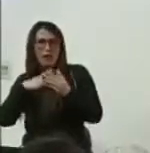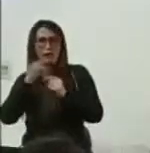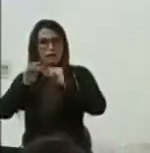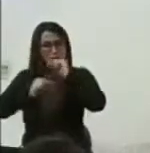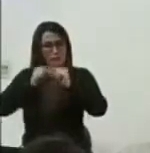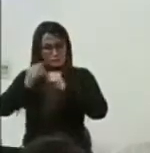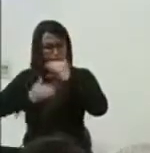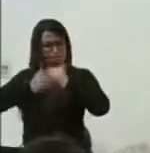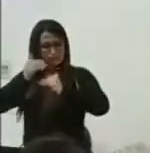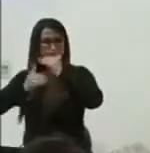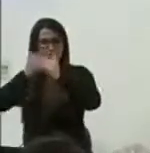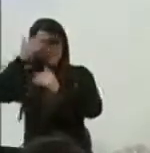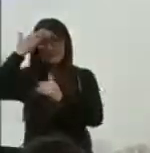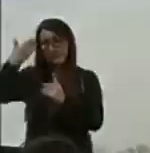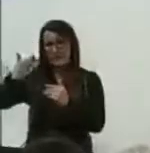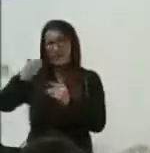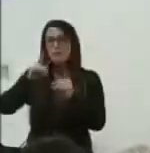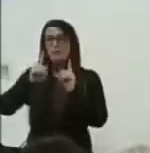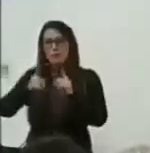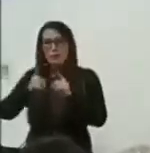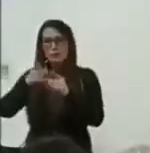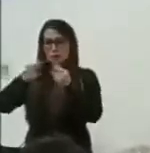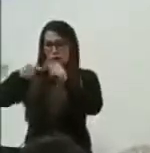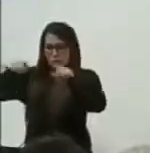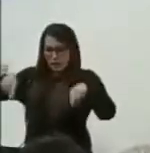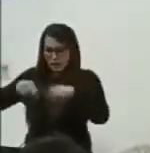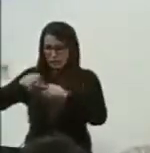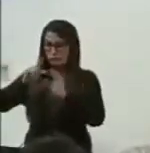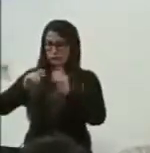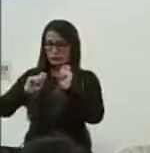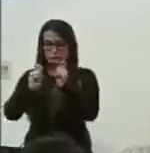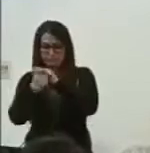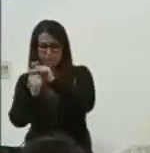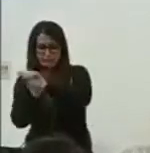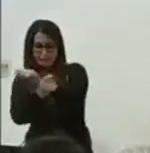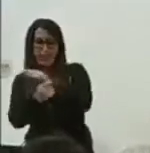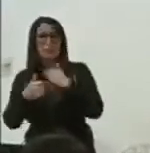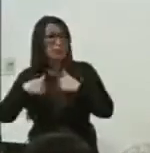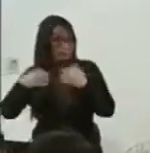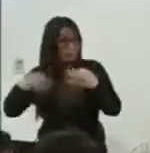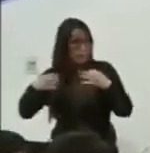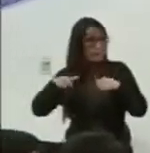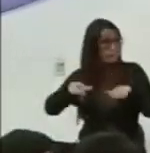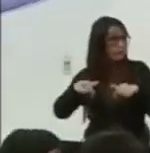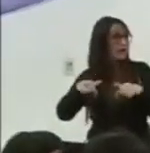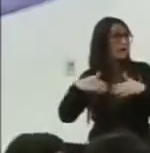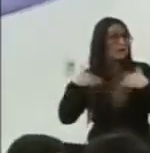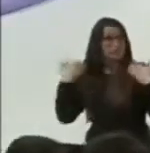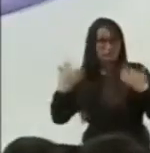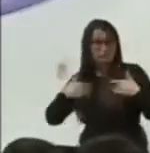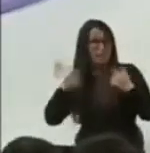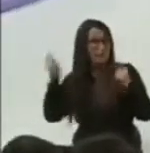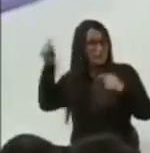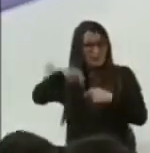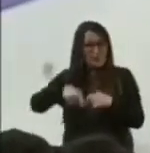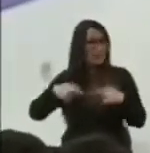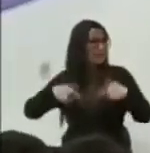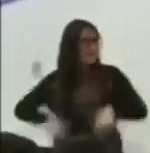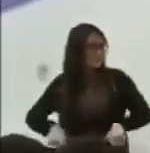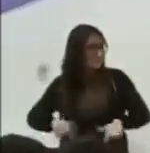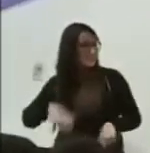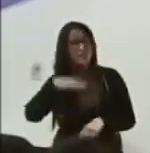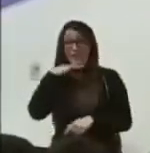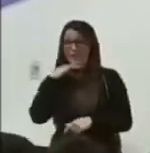Frente Amplio y al desarrollo que ha tenido en los territorios. A mí me parece que es una gran alegría que nos acompañe el intendente de